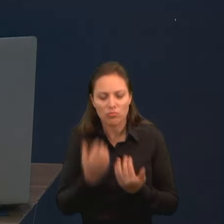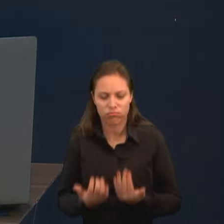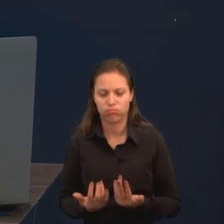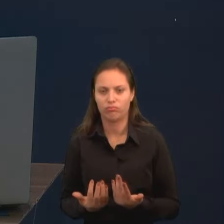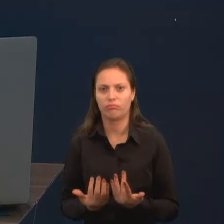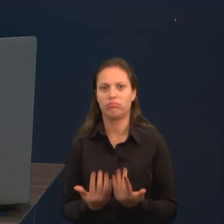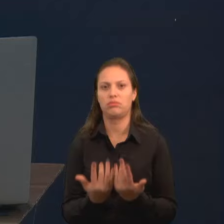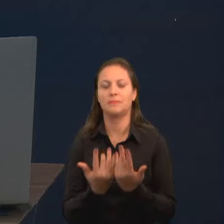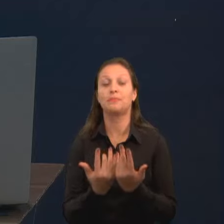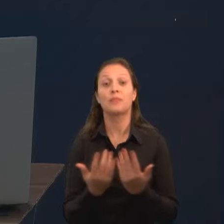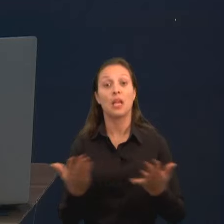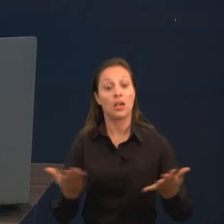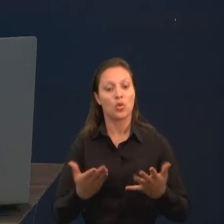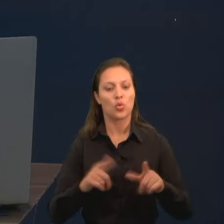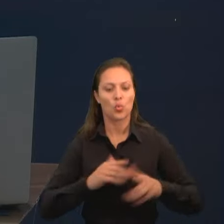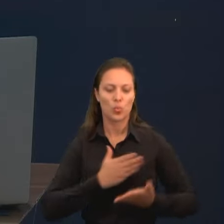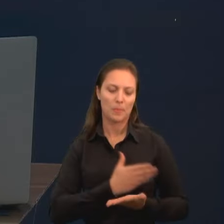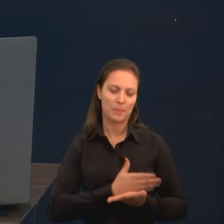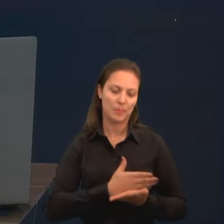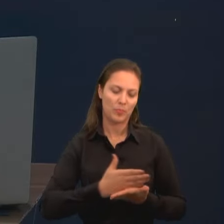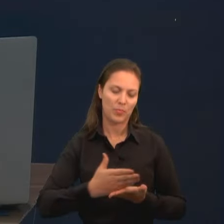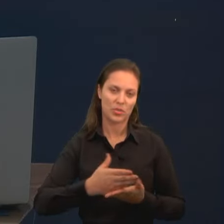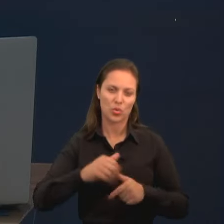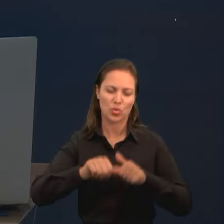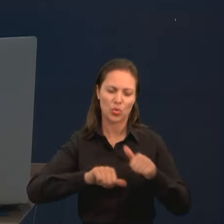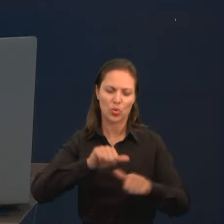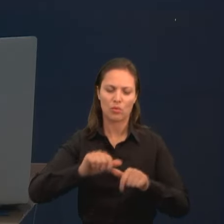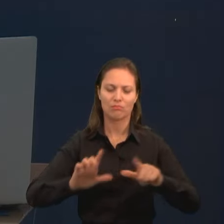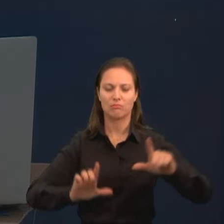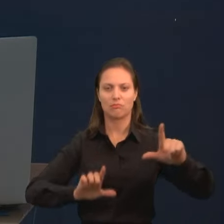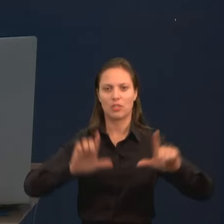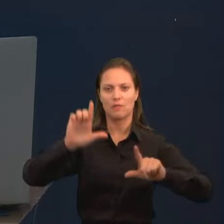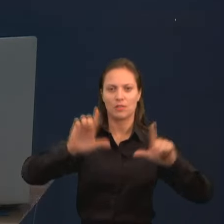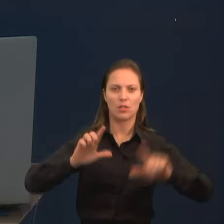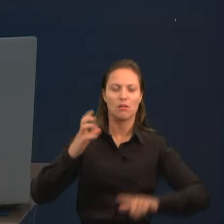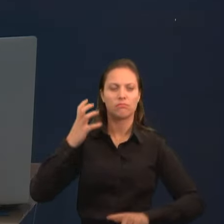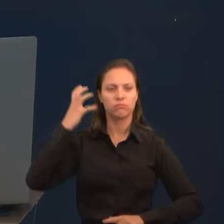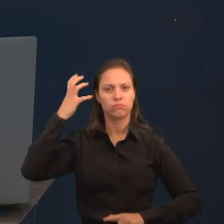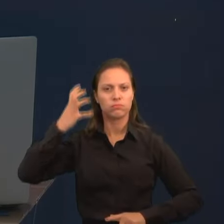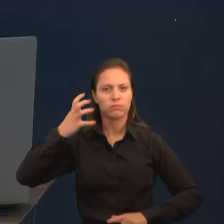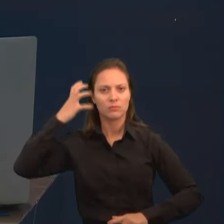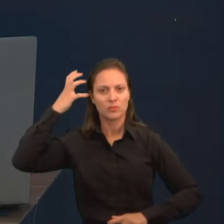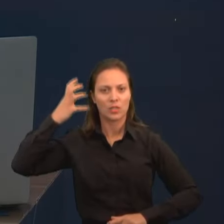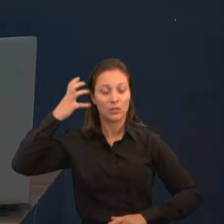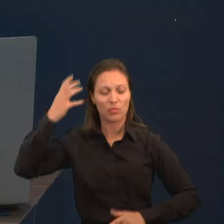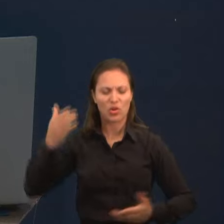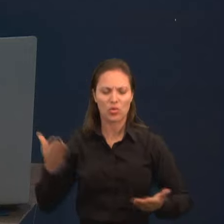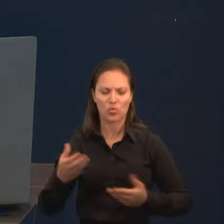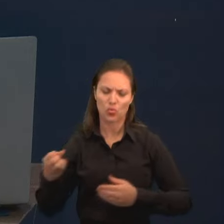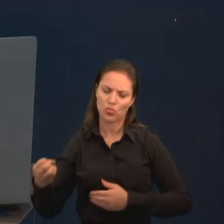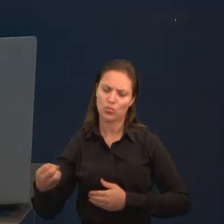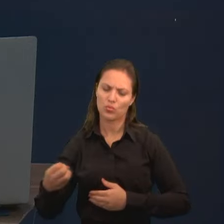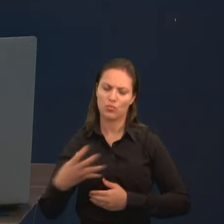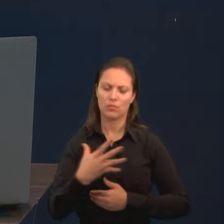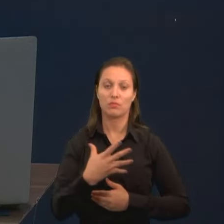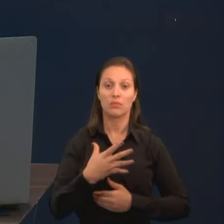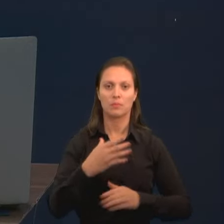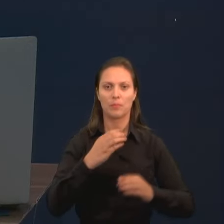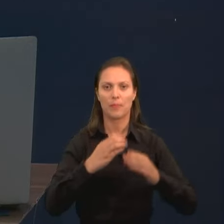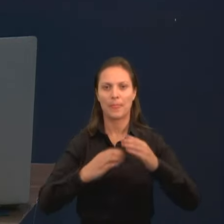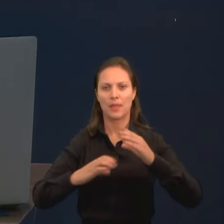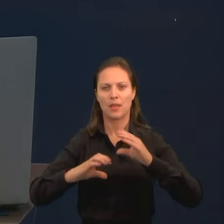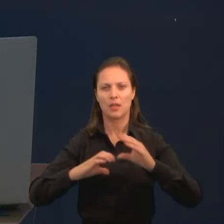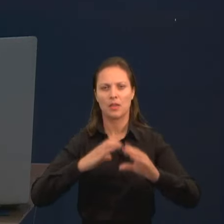cuando el radio y la televisión llega y en ese momento pasamos de las campañas premodernas a las campañas